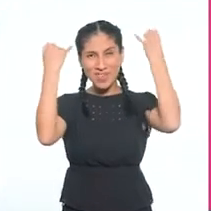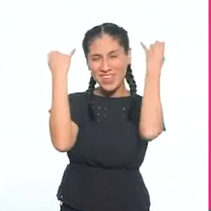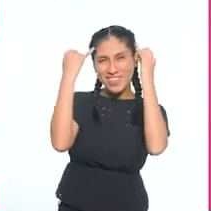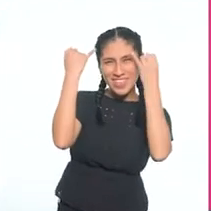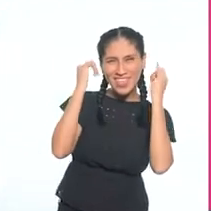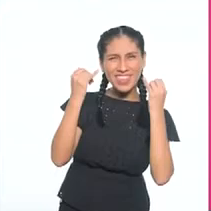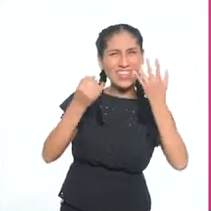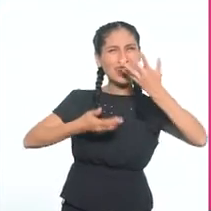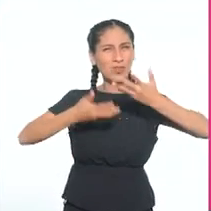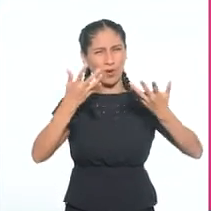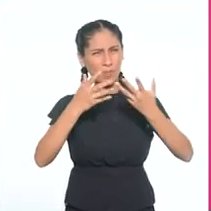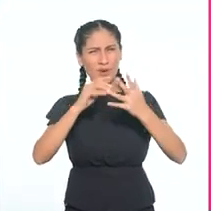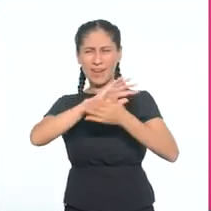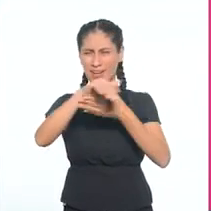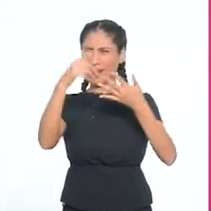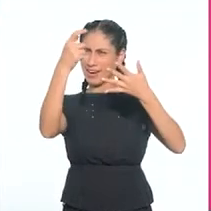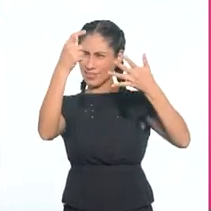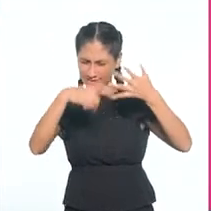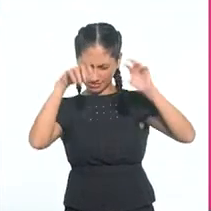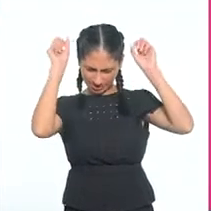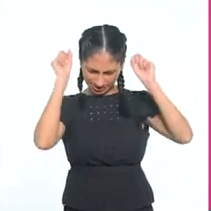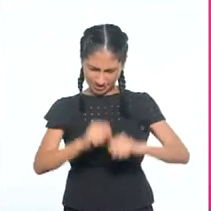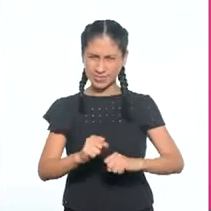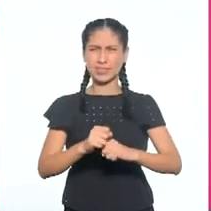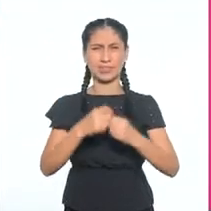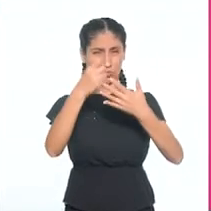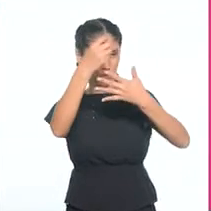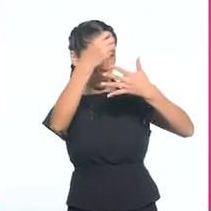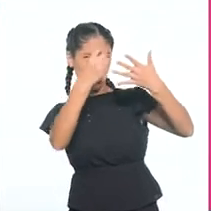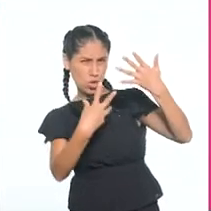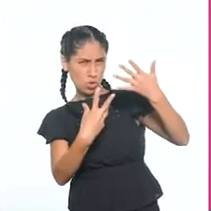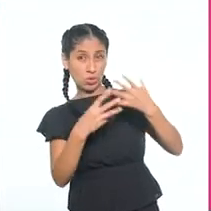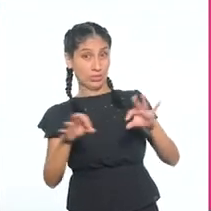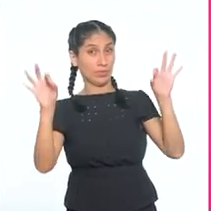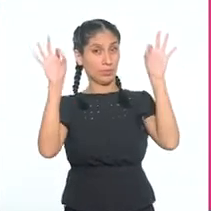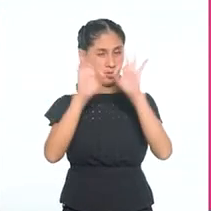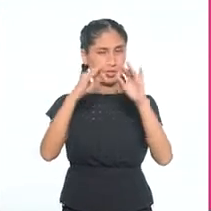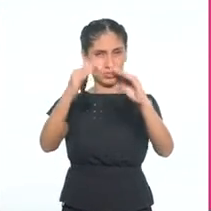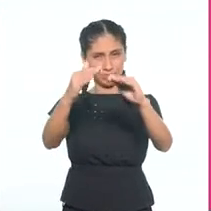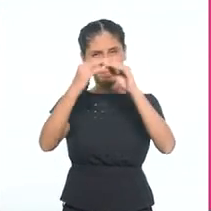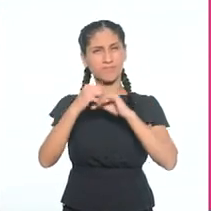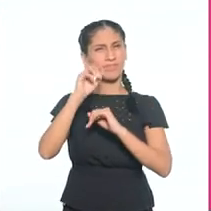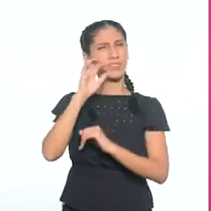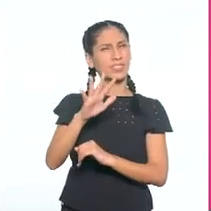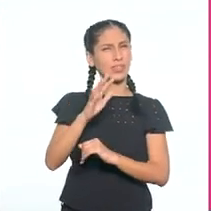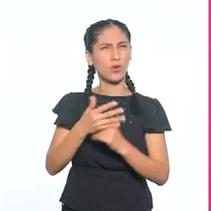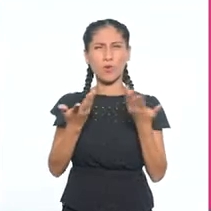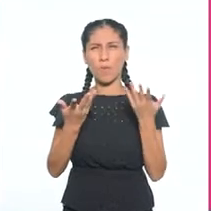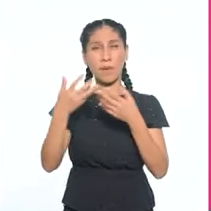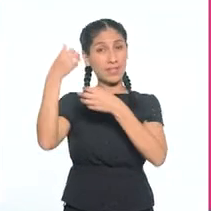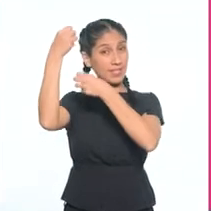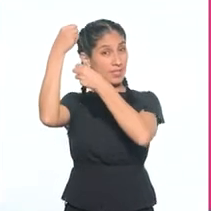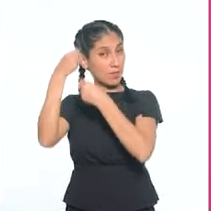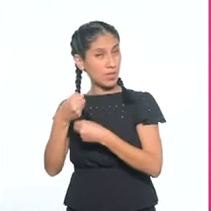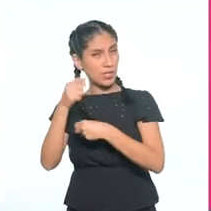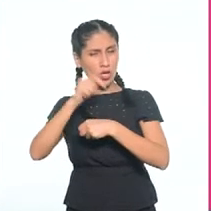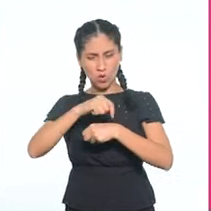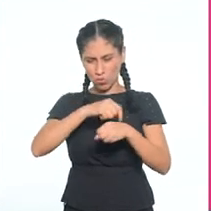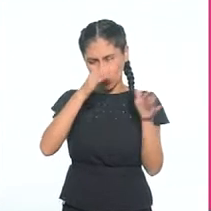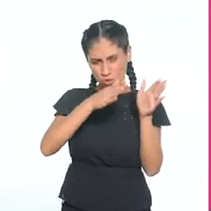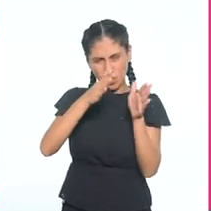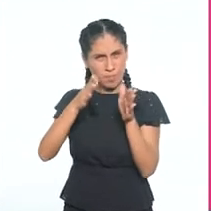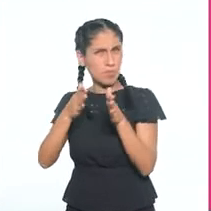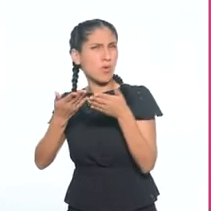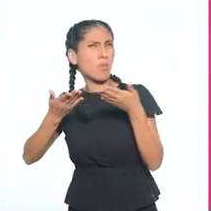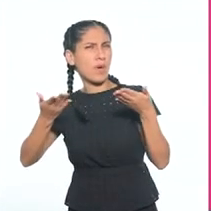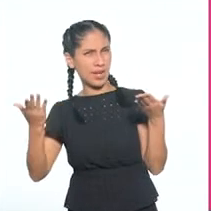la cantidad si importa 5 se establece un periodo de tiempo